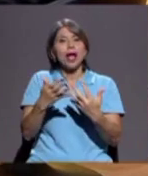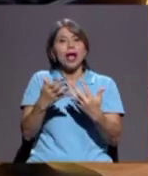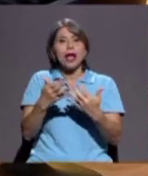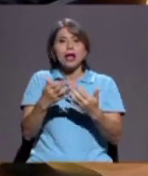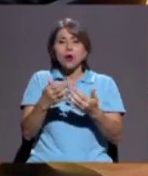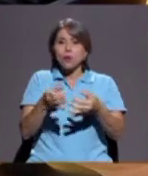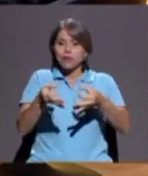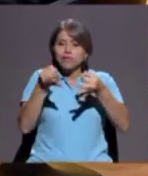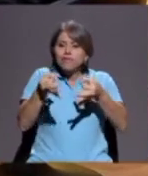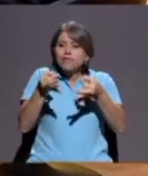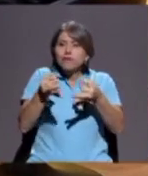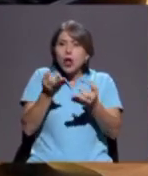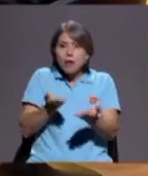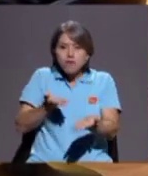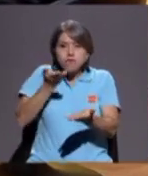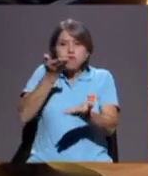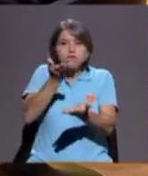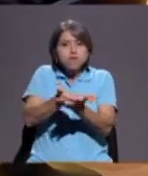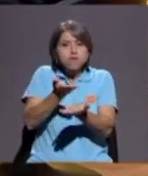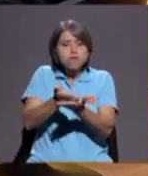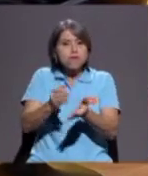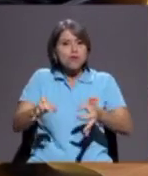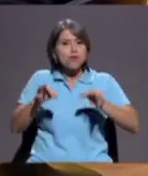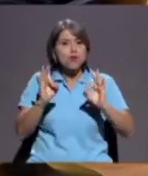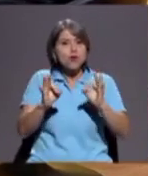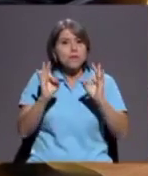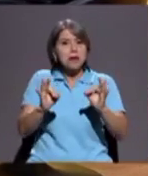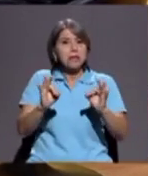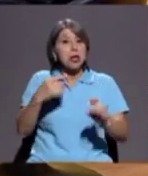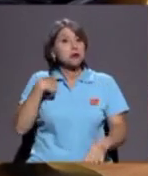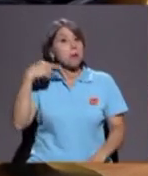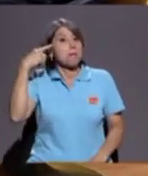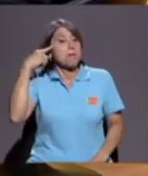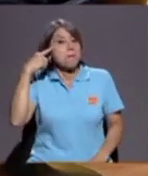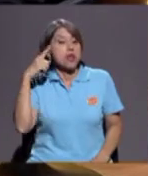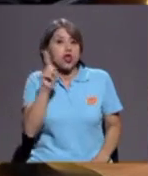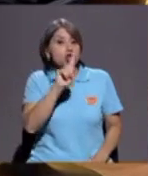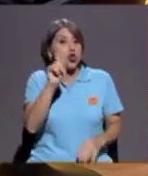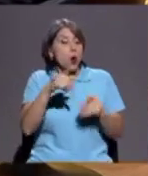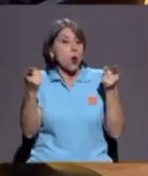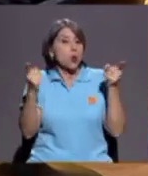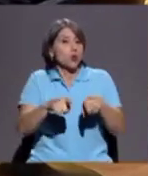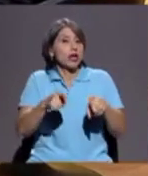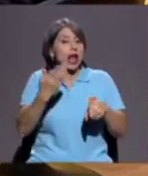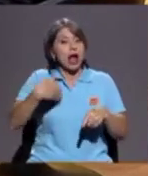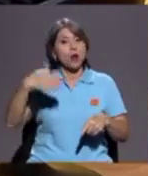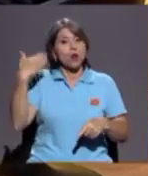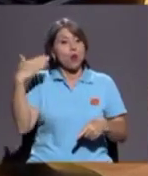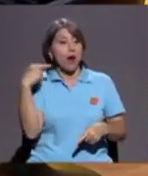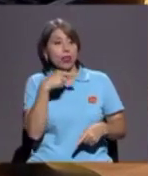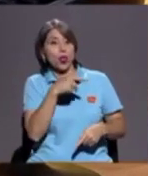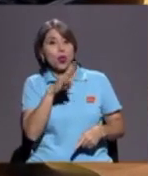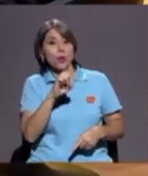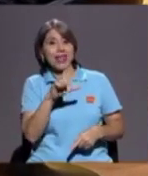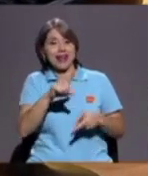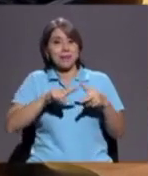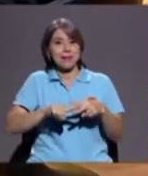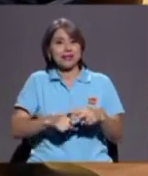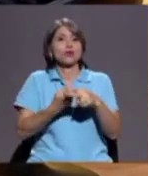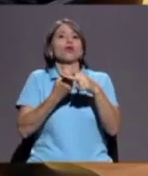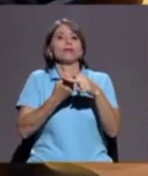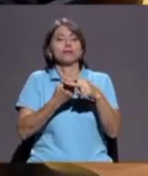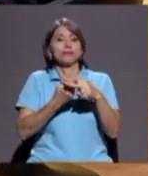formularlos bien. Una cosa que me imagino que no ocurría cuando don Miguel empezó,